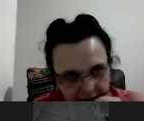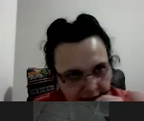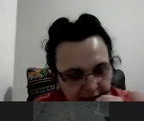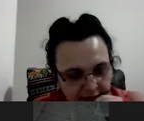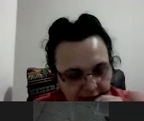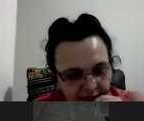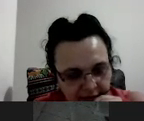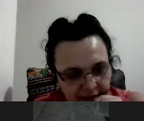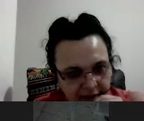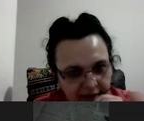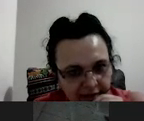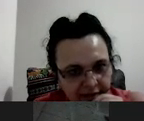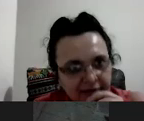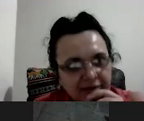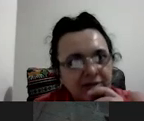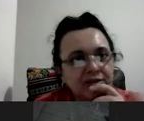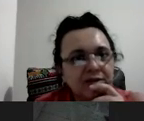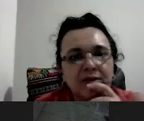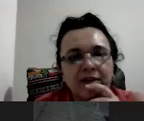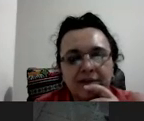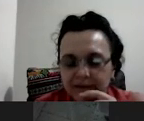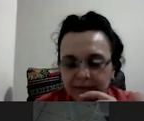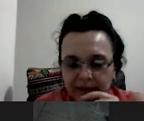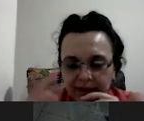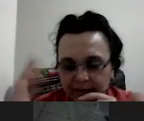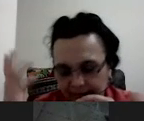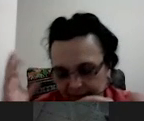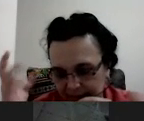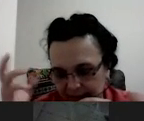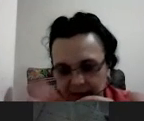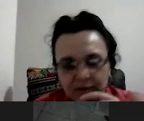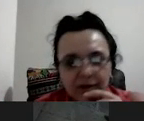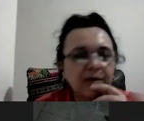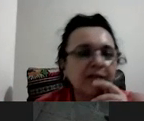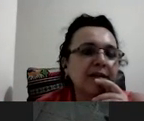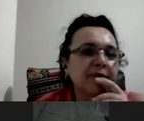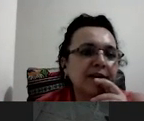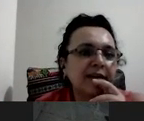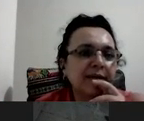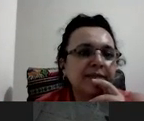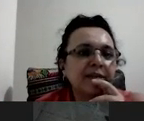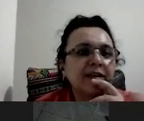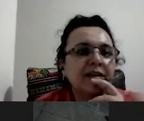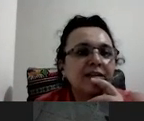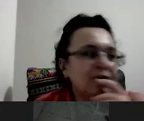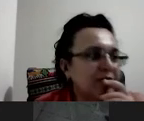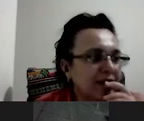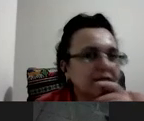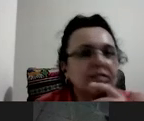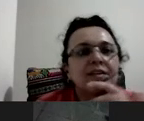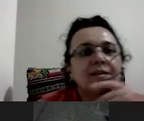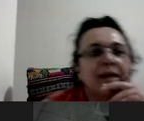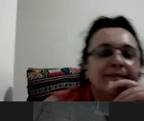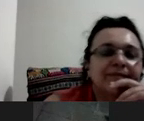debería. ¿Sí? Entonces yo creo que ya van captando qué es lo que van a poner ahí. No lo